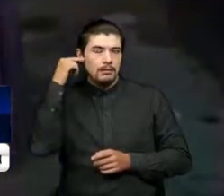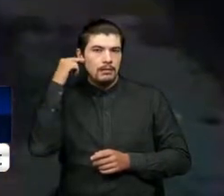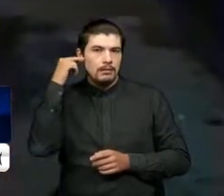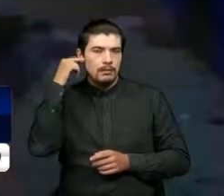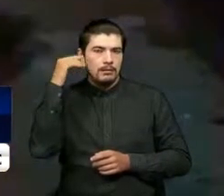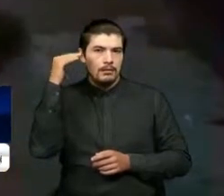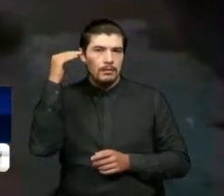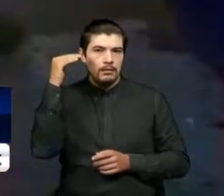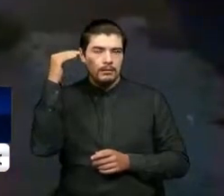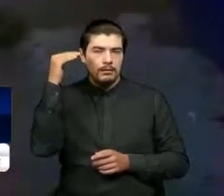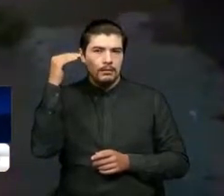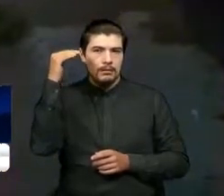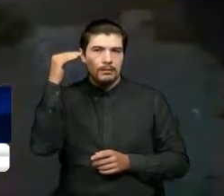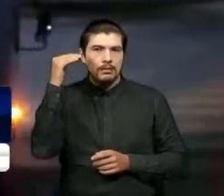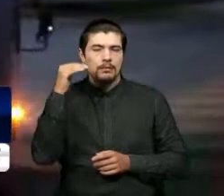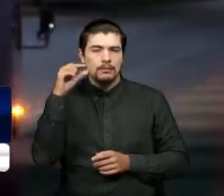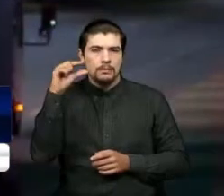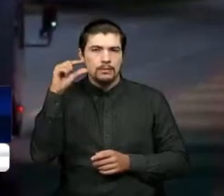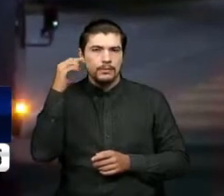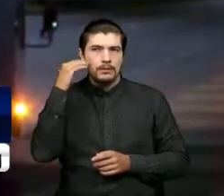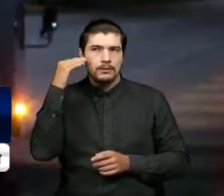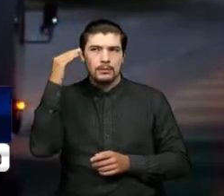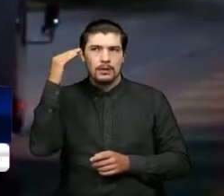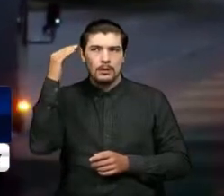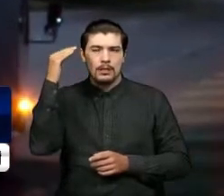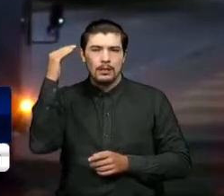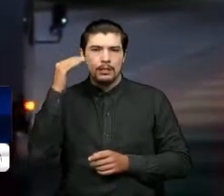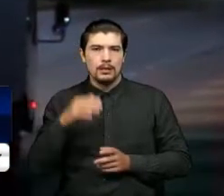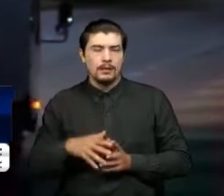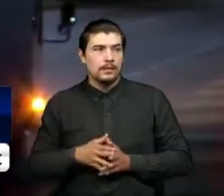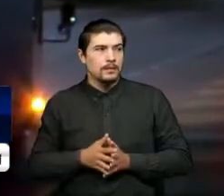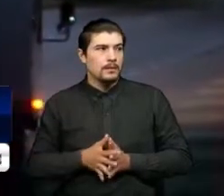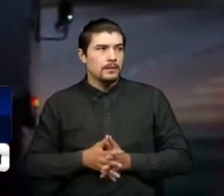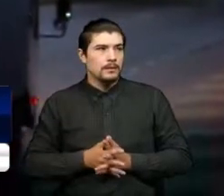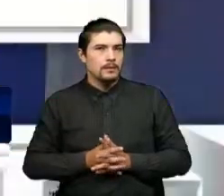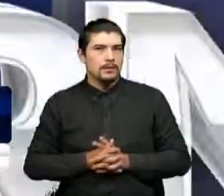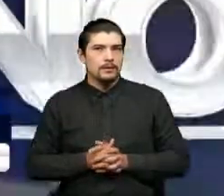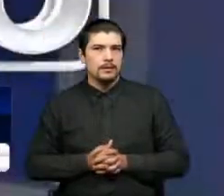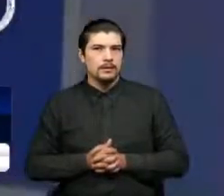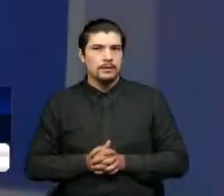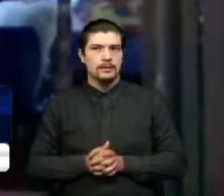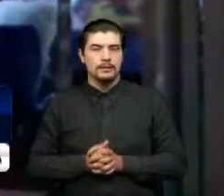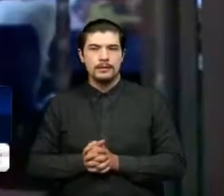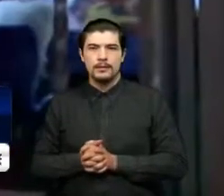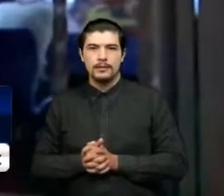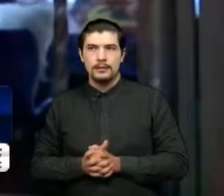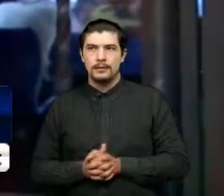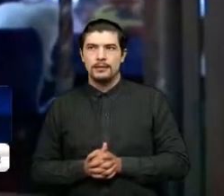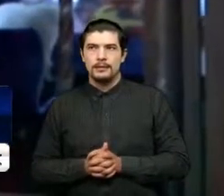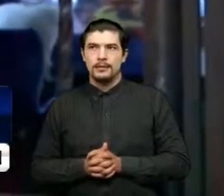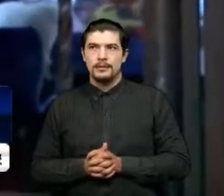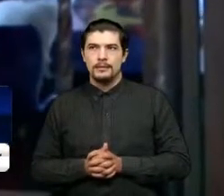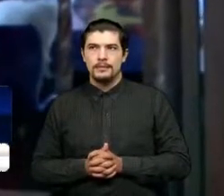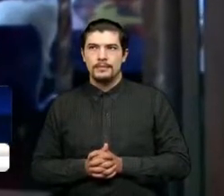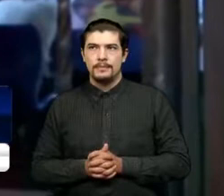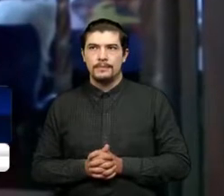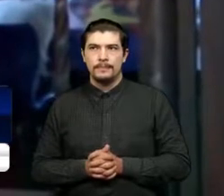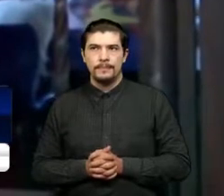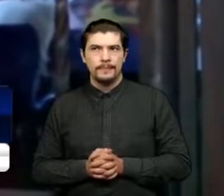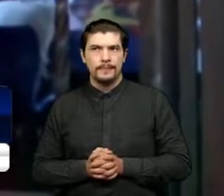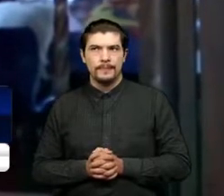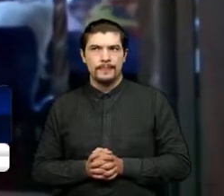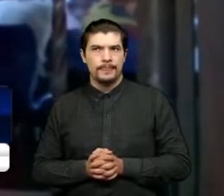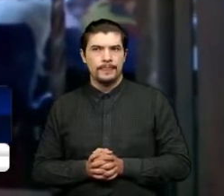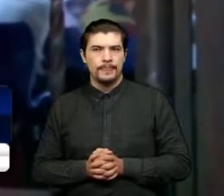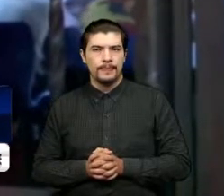seis millones 856 mil por extranjero indocumentado una vez terminado el operativo de esas personas